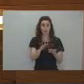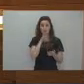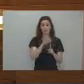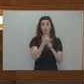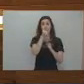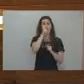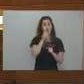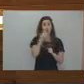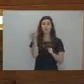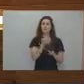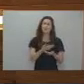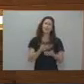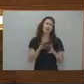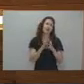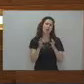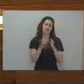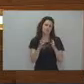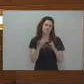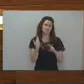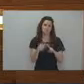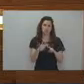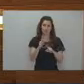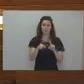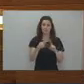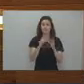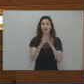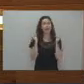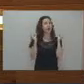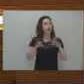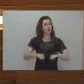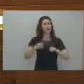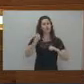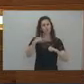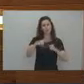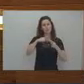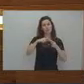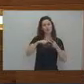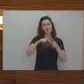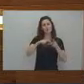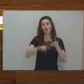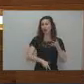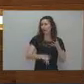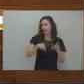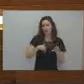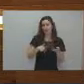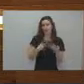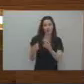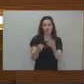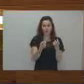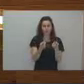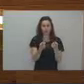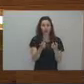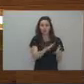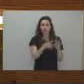Oviedo hacía falta voluntad política y, por supuesto, acuerdos programáticos sobre cuestiones generales, ¿no? Sobre la necesidad sentida de